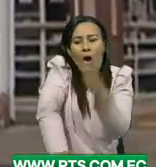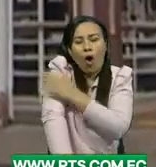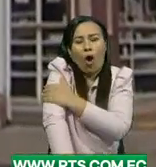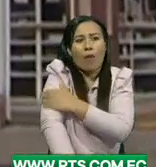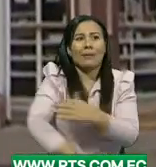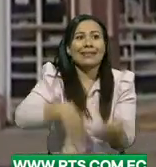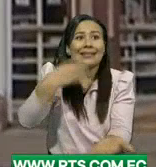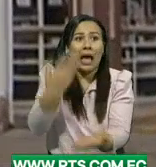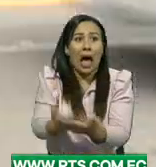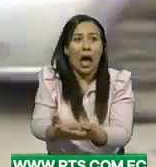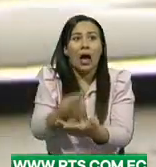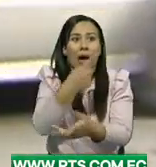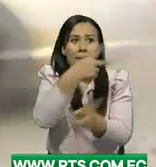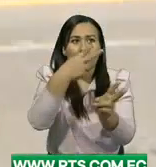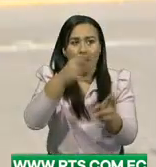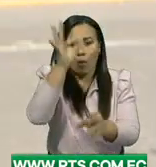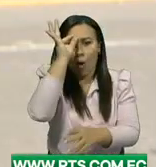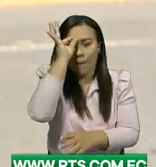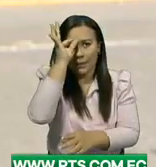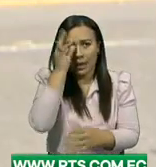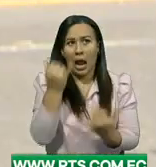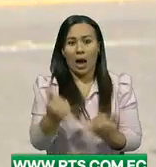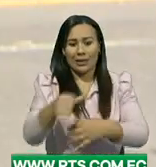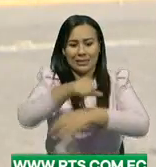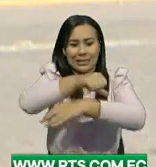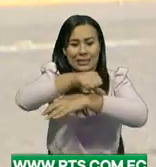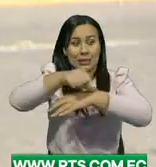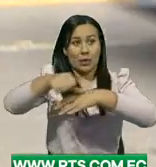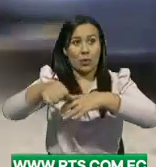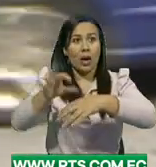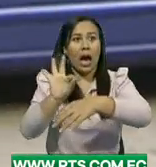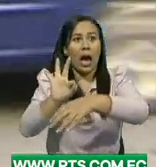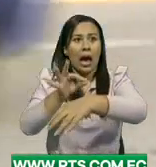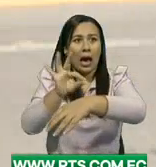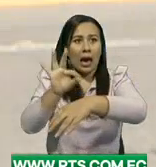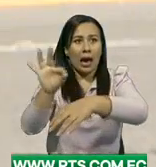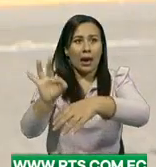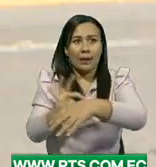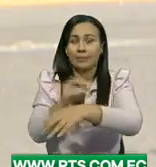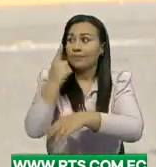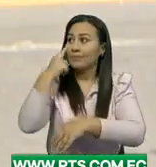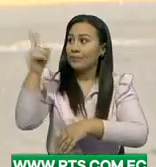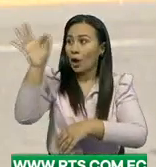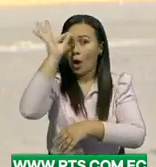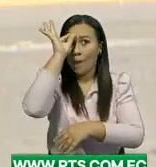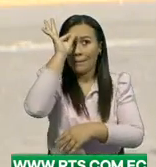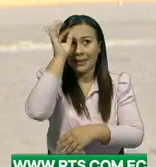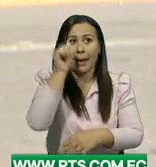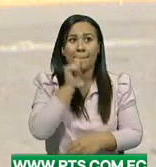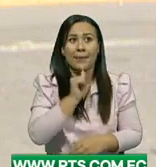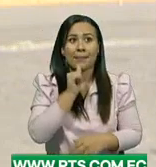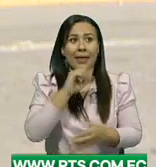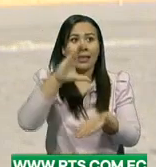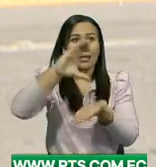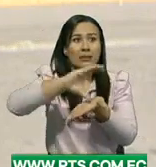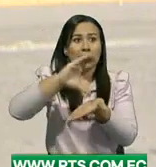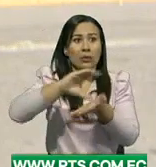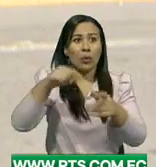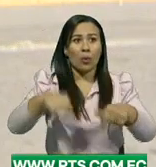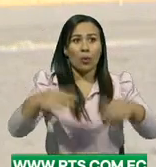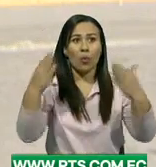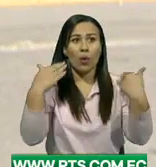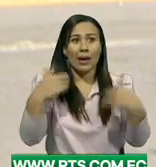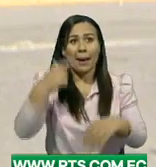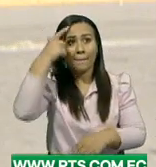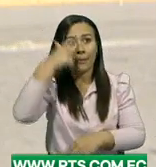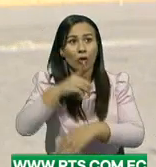misma casa de salud. La joven fue sometida a una operación inmediata en esta clínica ubicada en el centro de Guayaquil. El